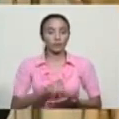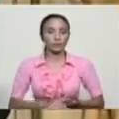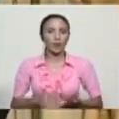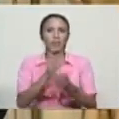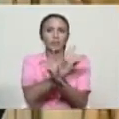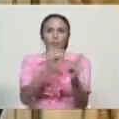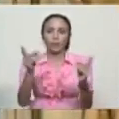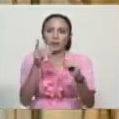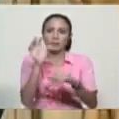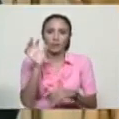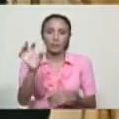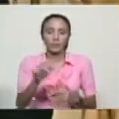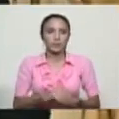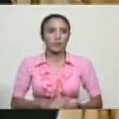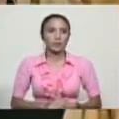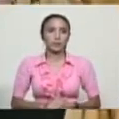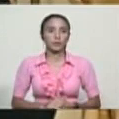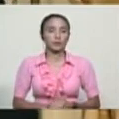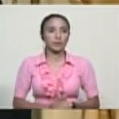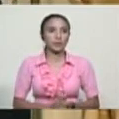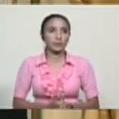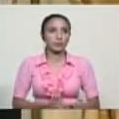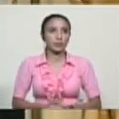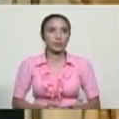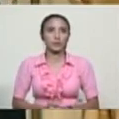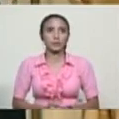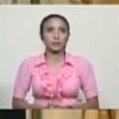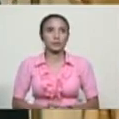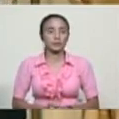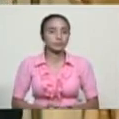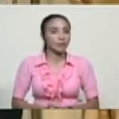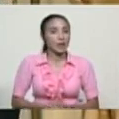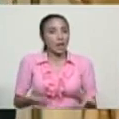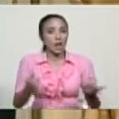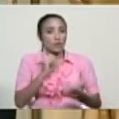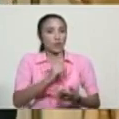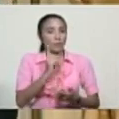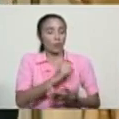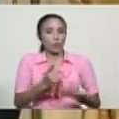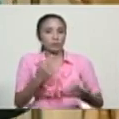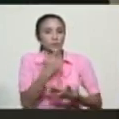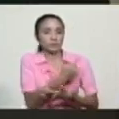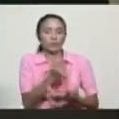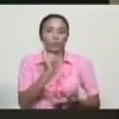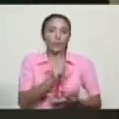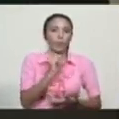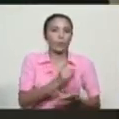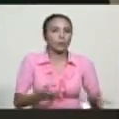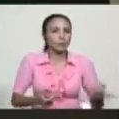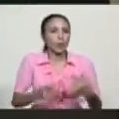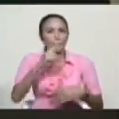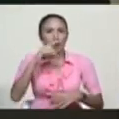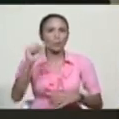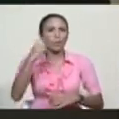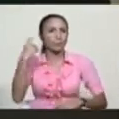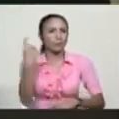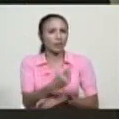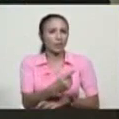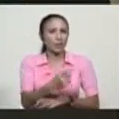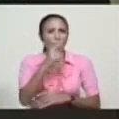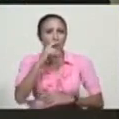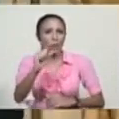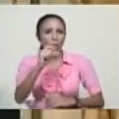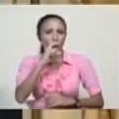venezolana. No les importa mentir, repetir mentiras. Maduro dictador, Maduro dictador,